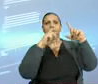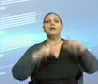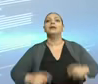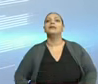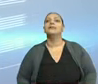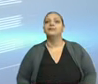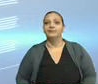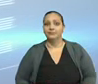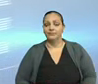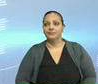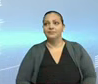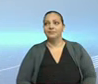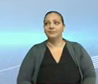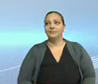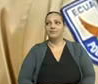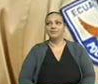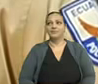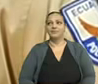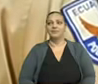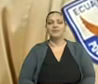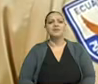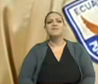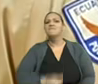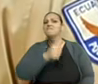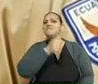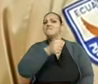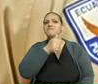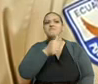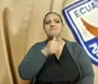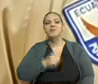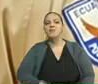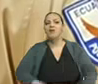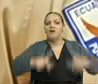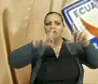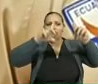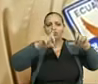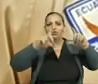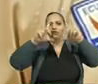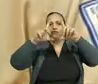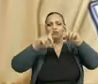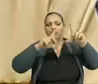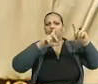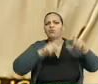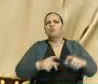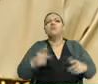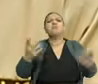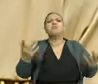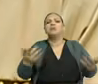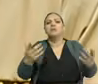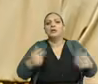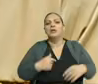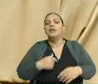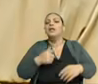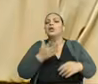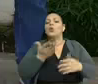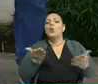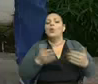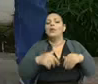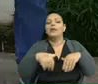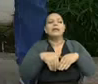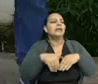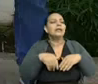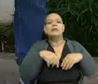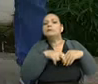persona del exterior conocía de su posible fuga y esa fotografía seguramente era para indicar por dónde él iba a evadir en este caso.